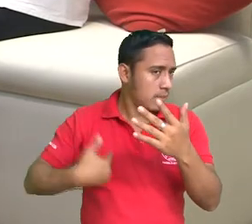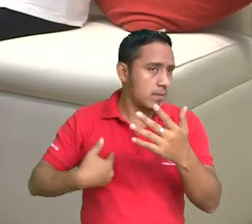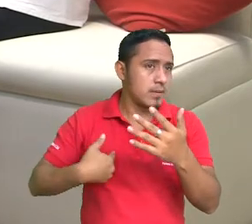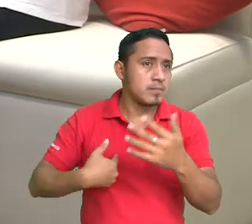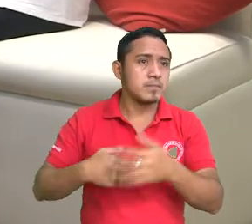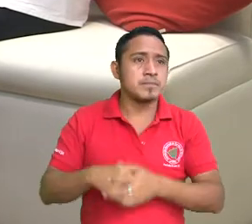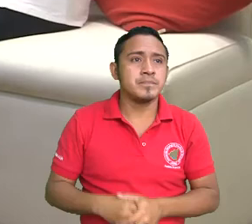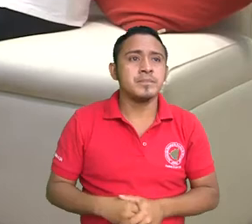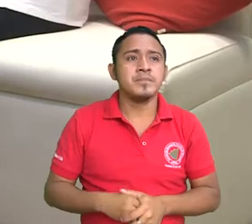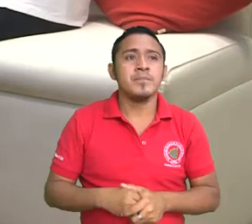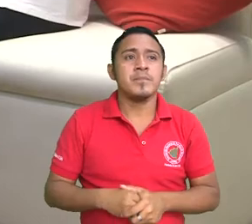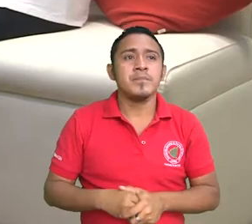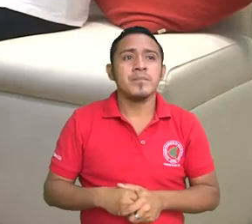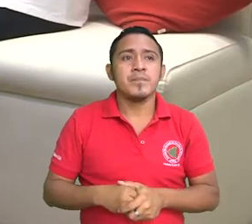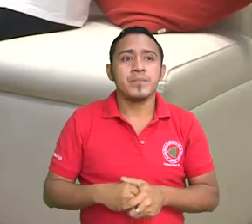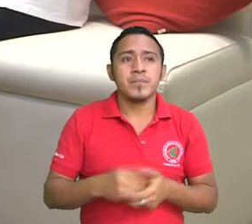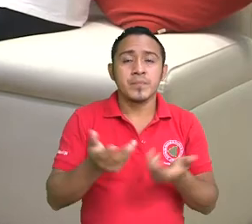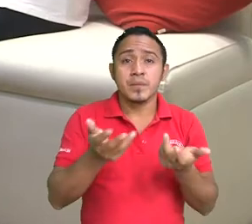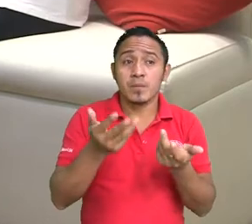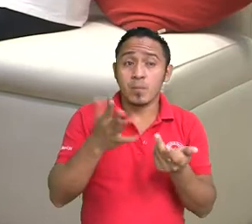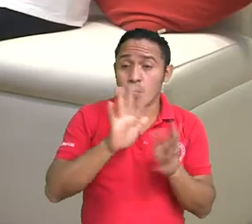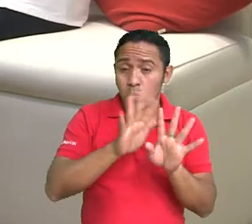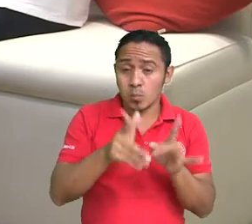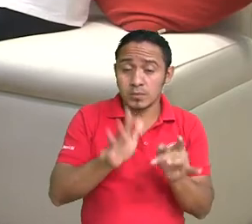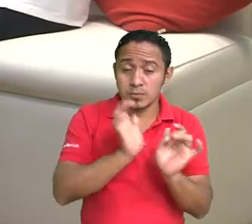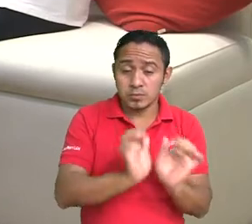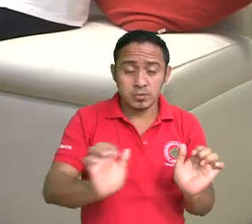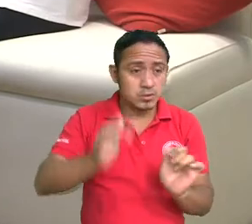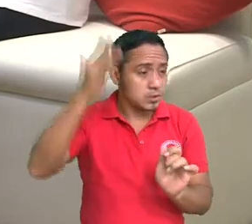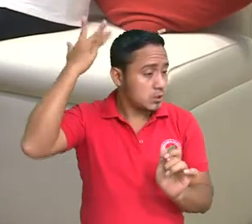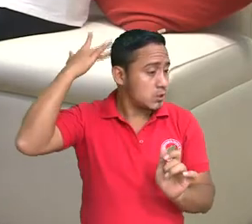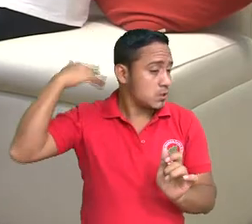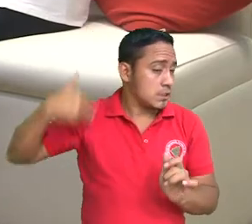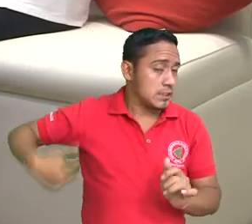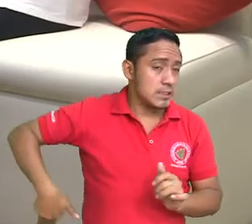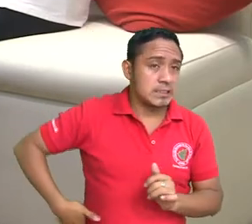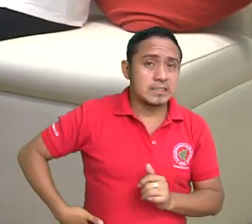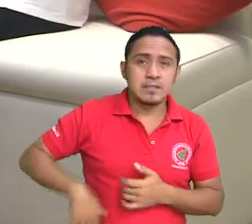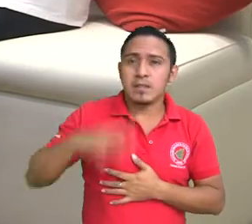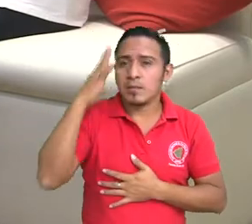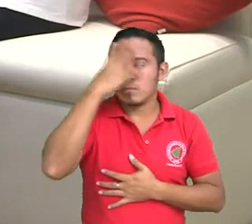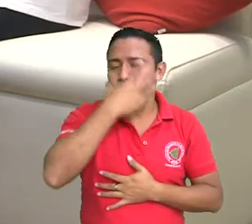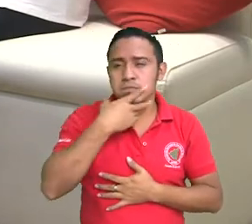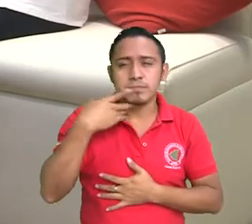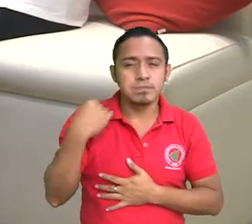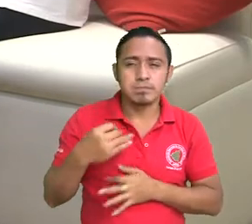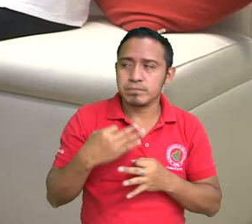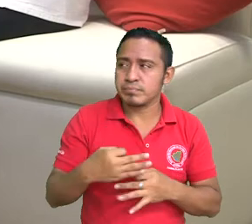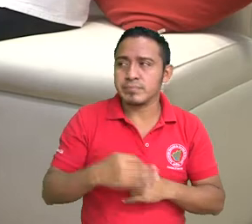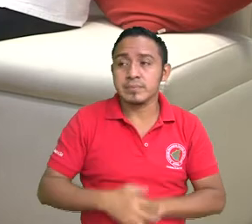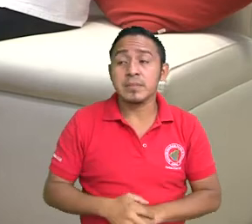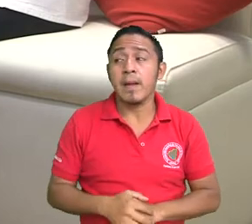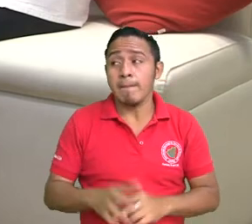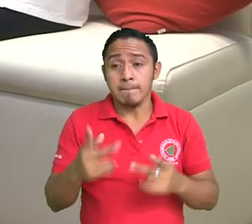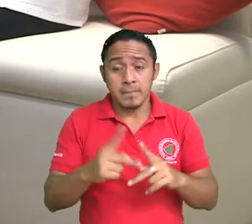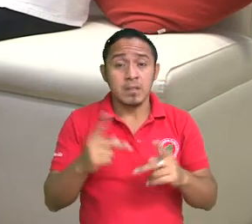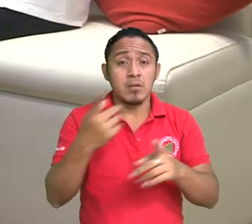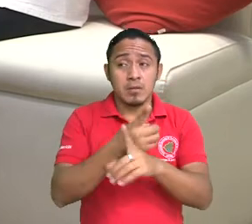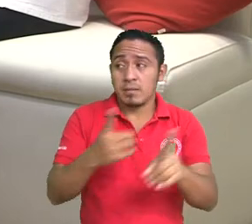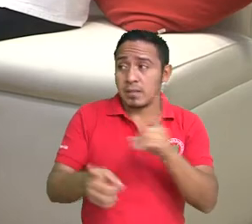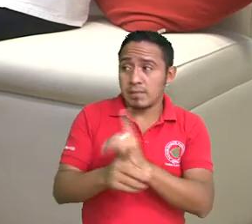largo. Y miramos niñas con un cabello casi hasta la cintura. Se mira muy linda, ¿verdad? Pero parte también es la